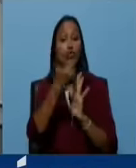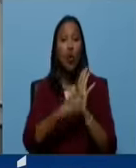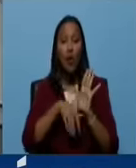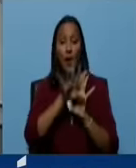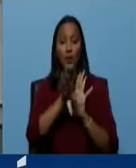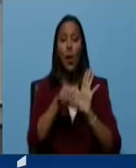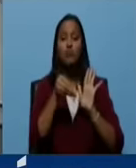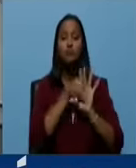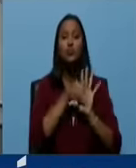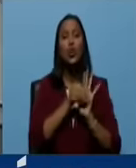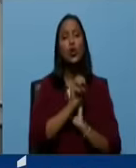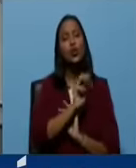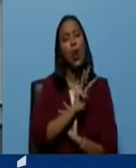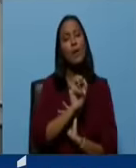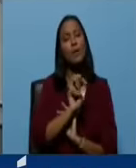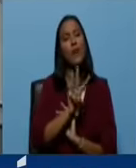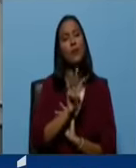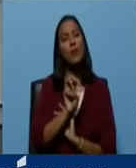web